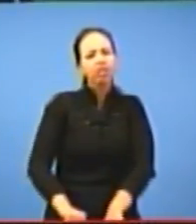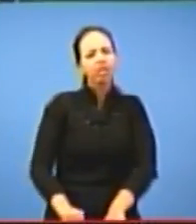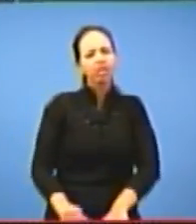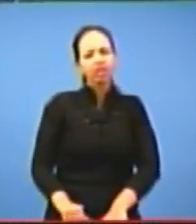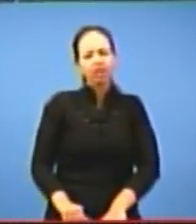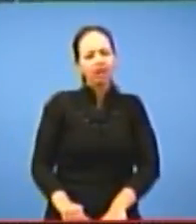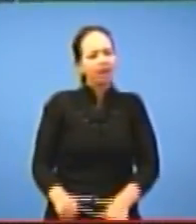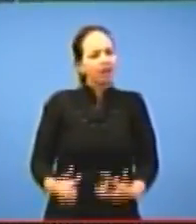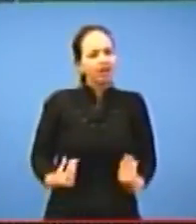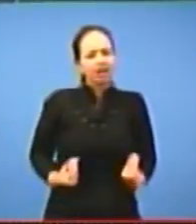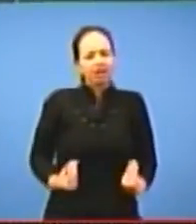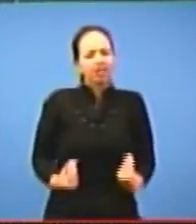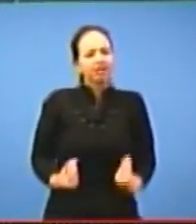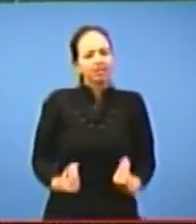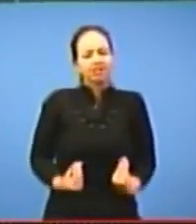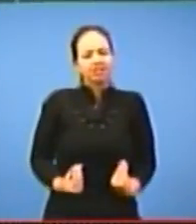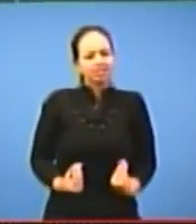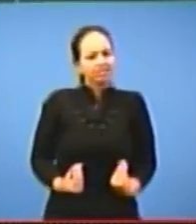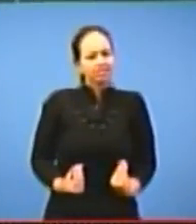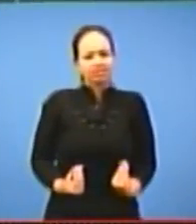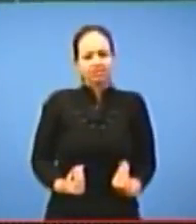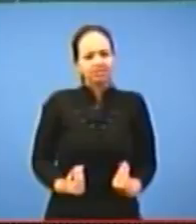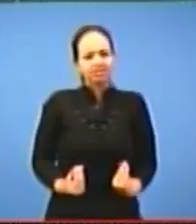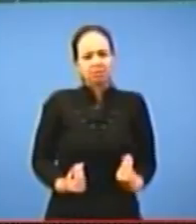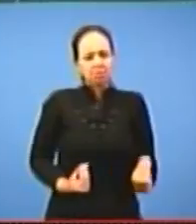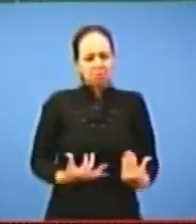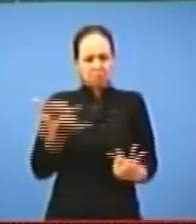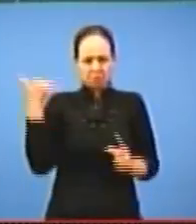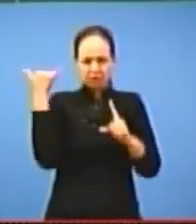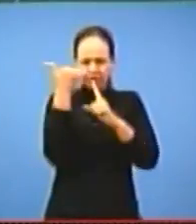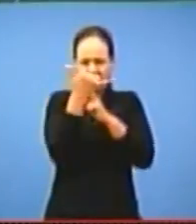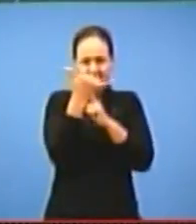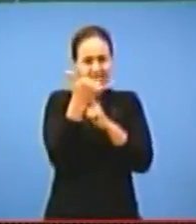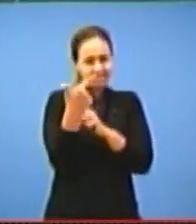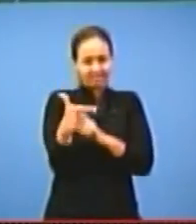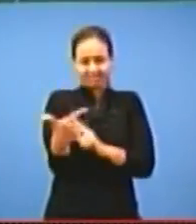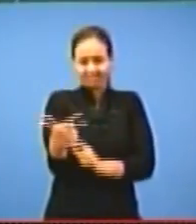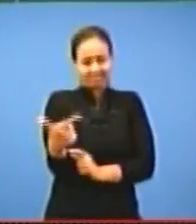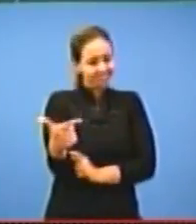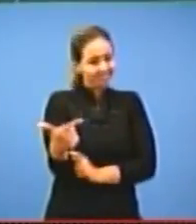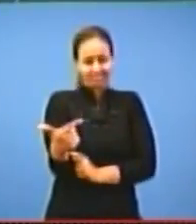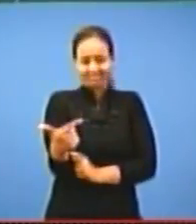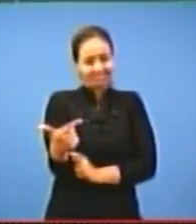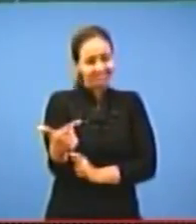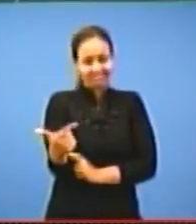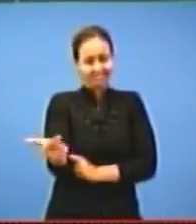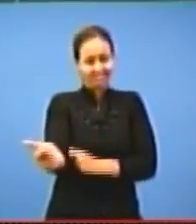perdió totalmente en aquello que se dice al respecto a la profecía, al respecto de Jesús.